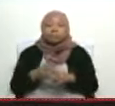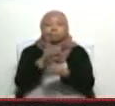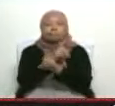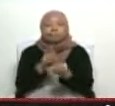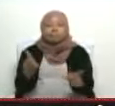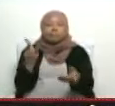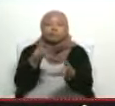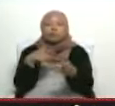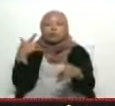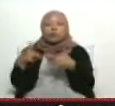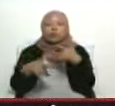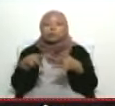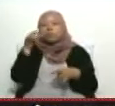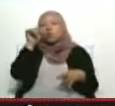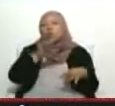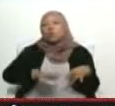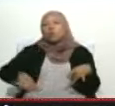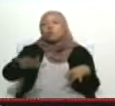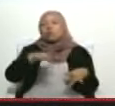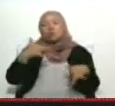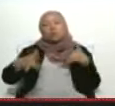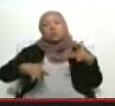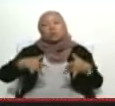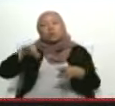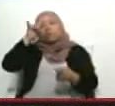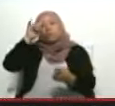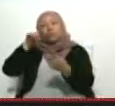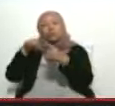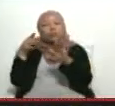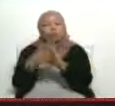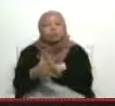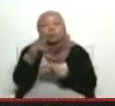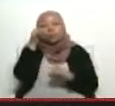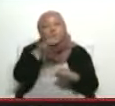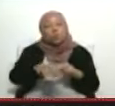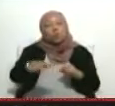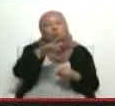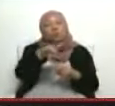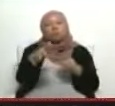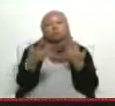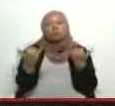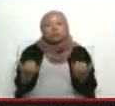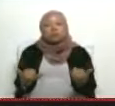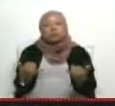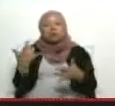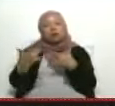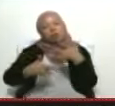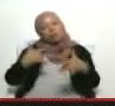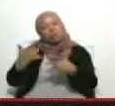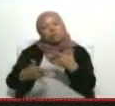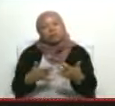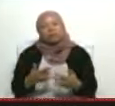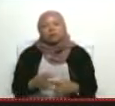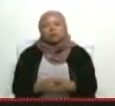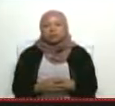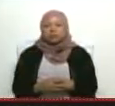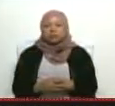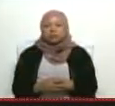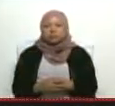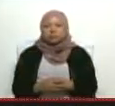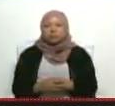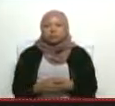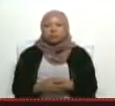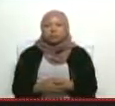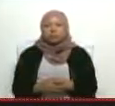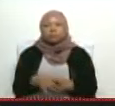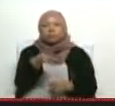determinada su actuación y momento en que iban cada uno de ellos en base al guión a actuar, sino